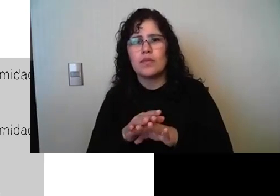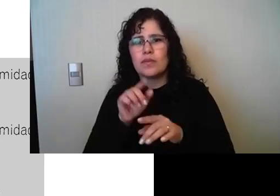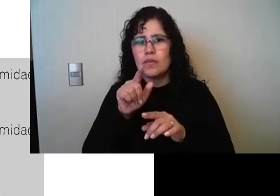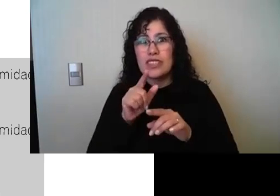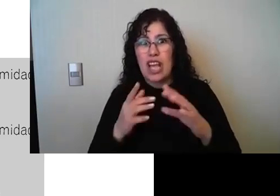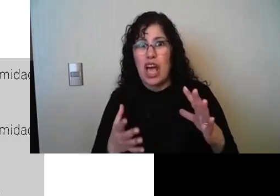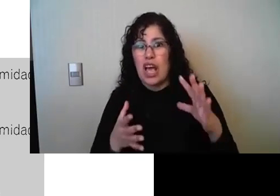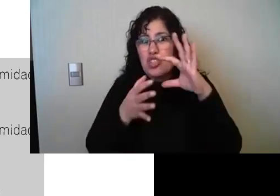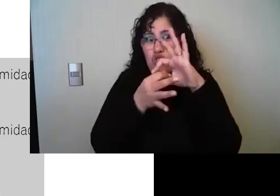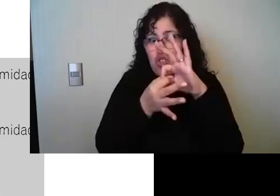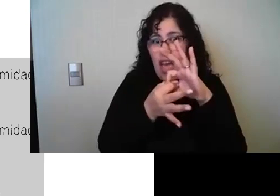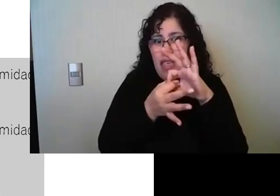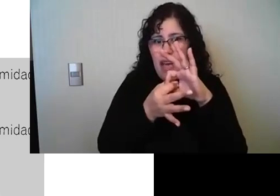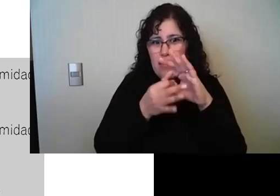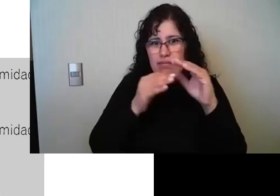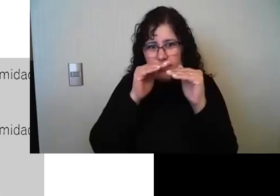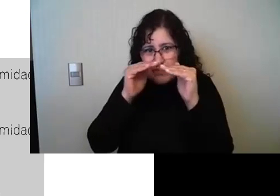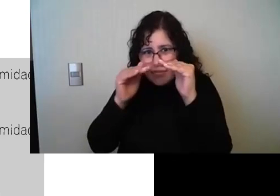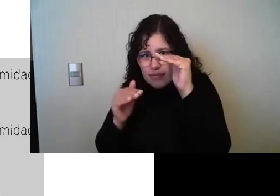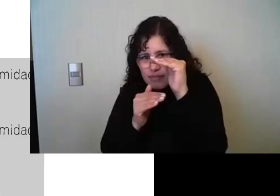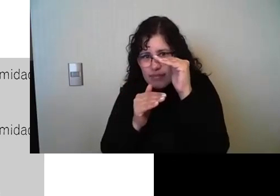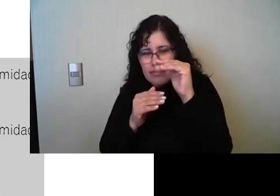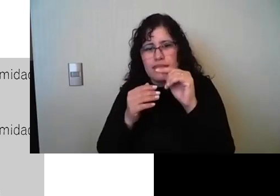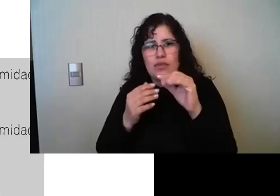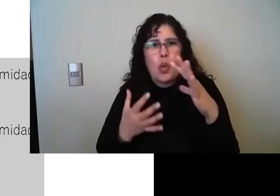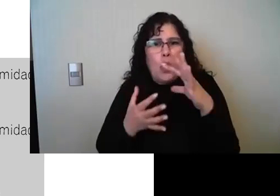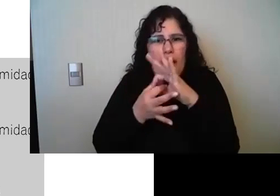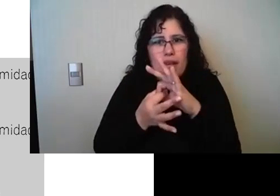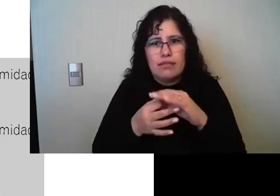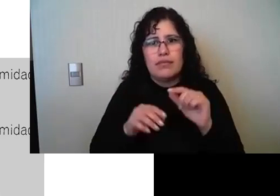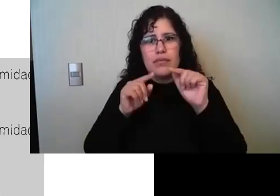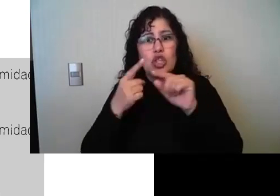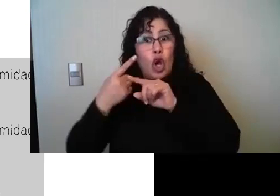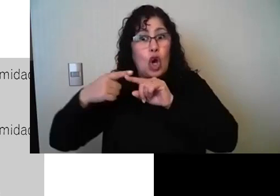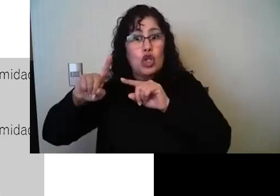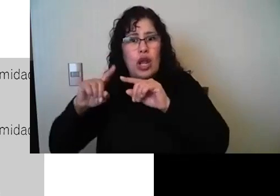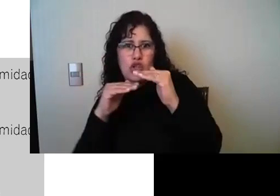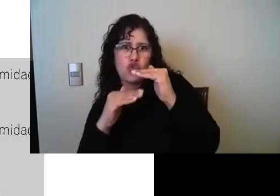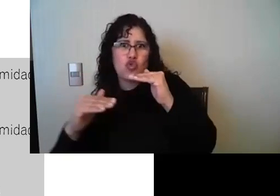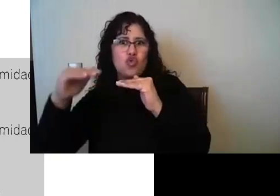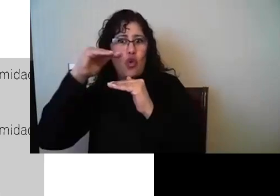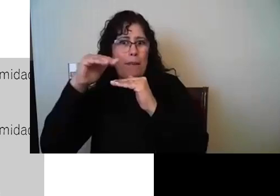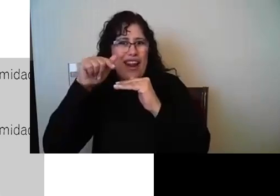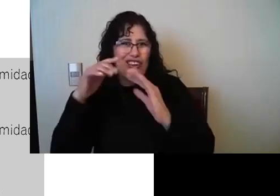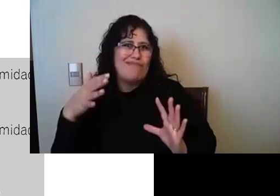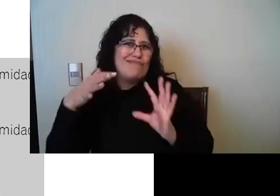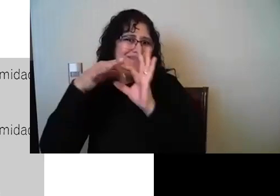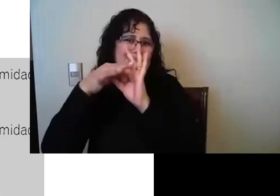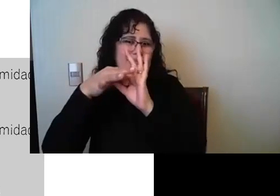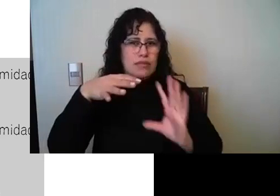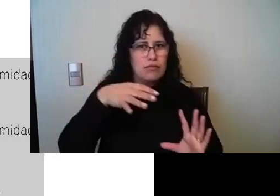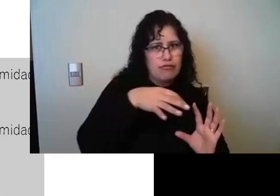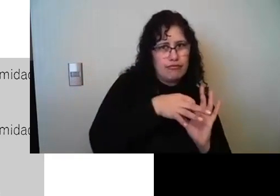asociada a la más inferior, y esta que está acá, asociada a la más superior de acá. Eso tiene que ver con la